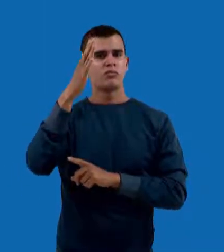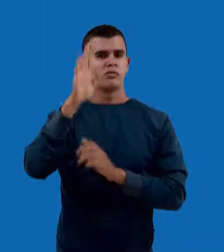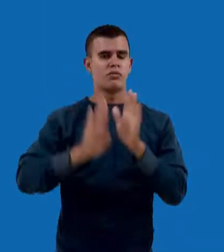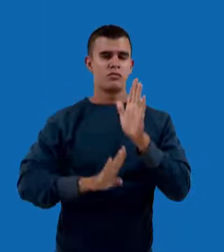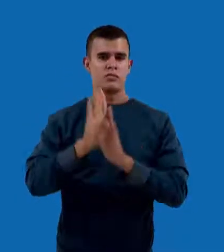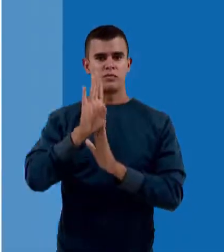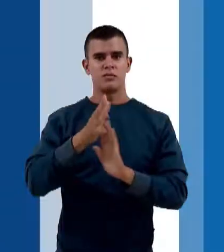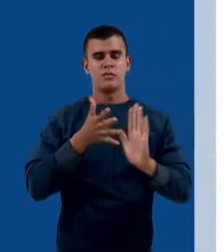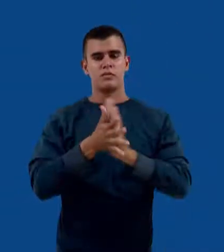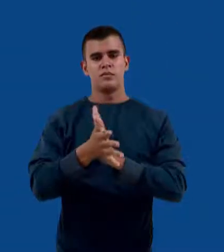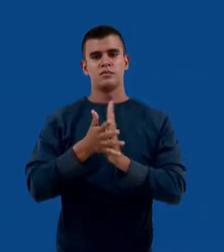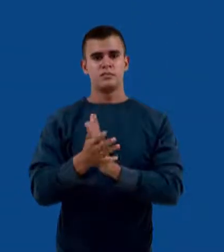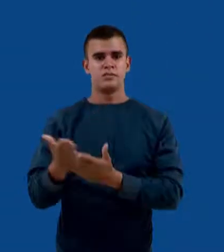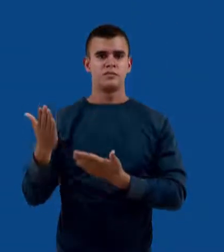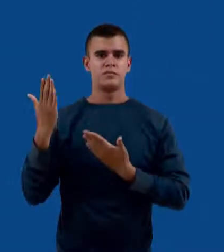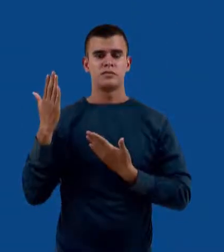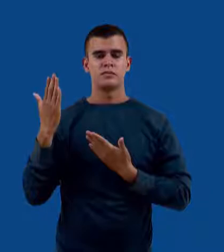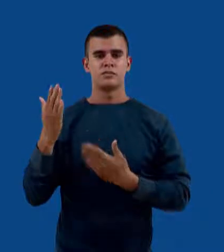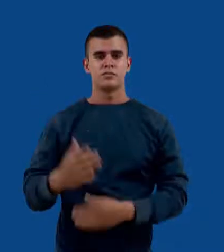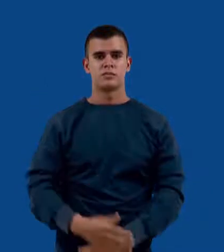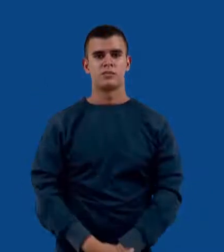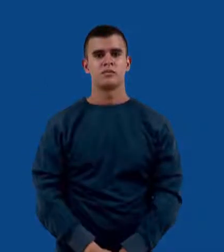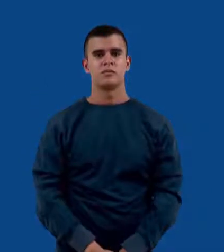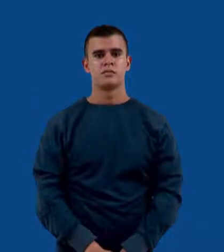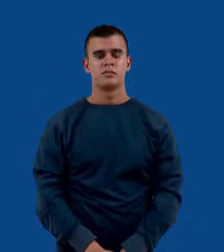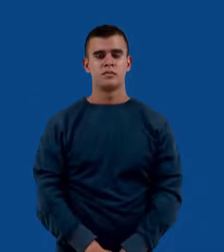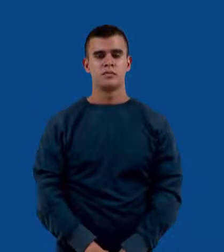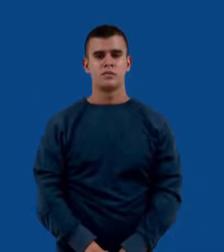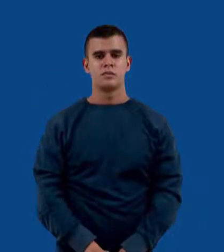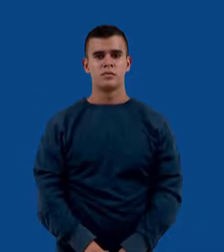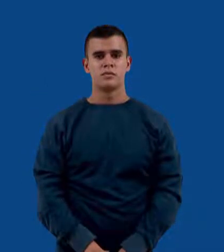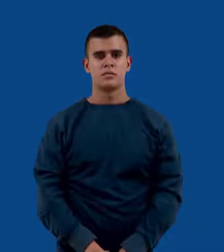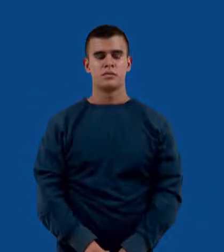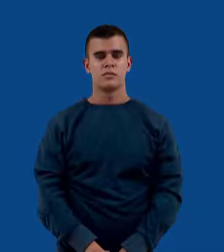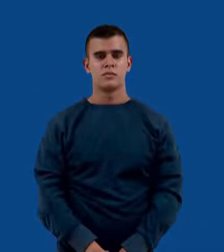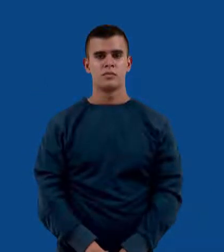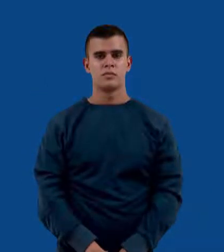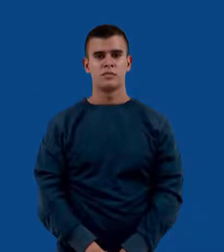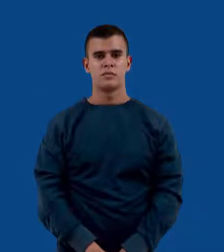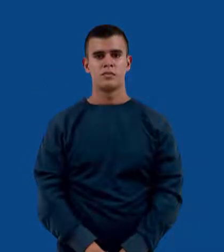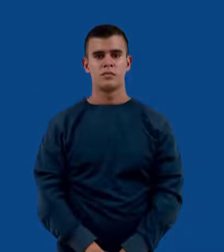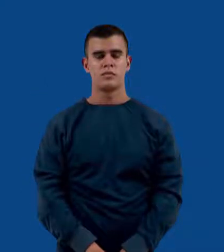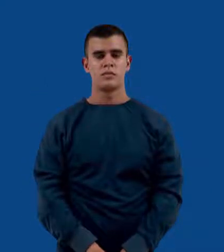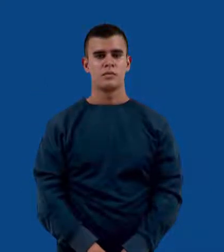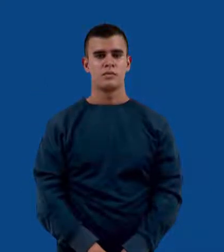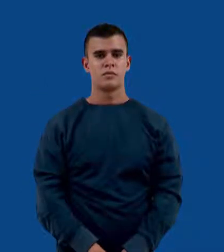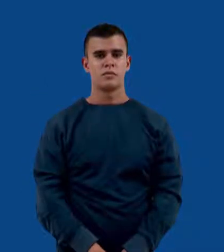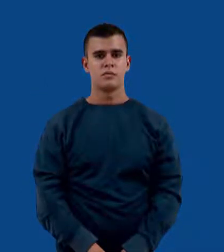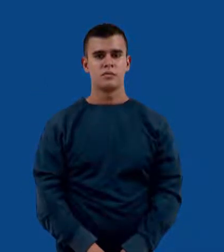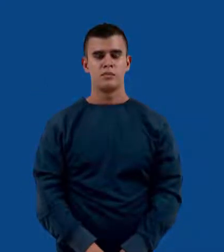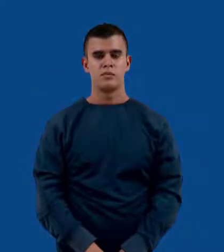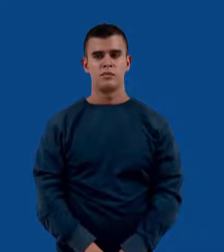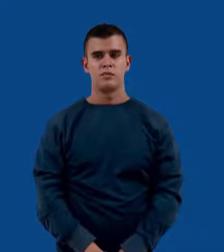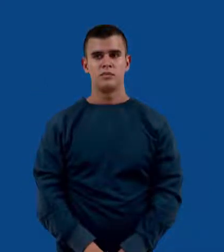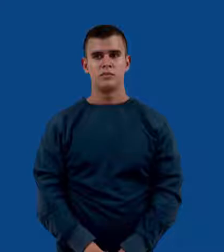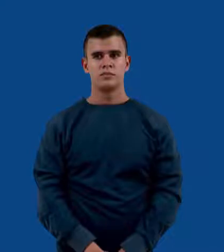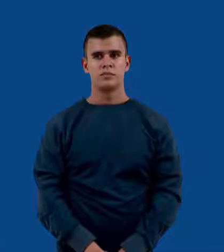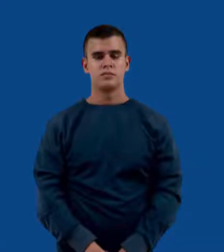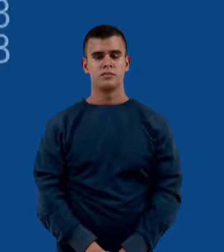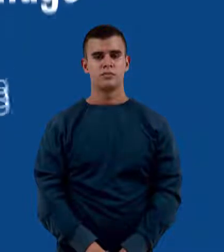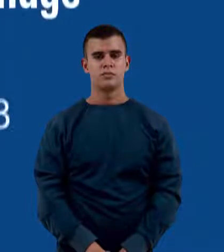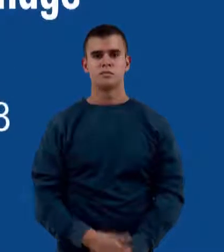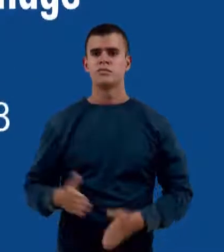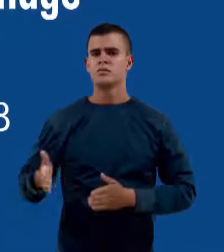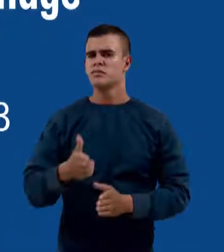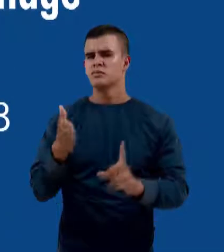profesional más competitivo. Informes, PBX 518-3000, exenciones 438 y 486. Inscríbete ya en